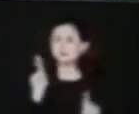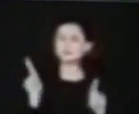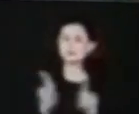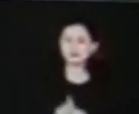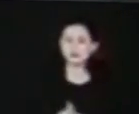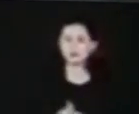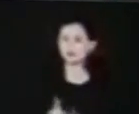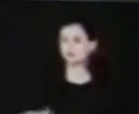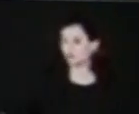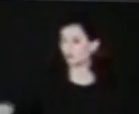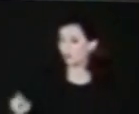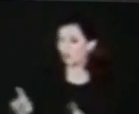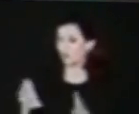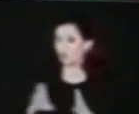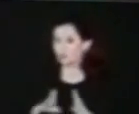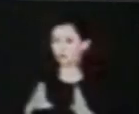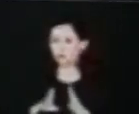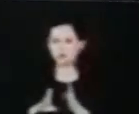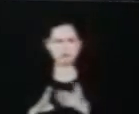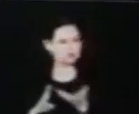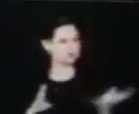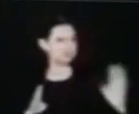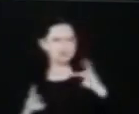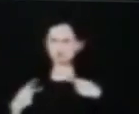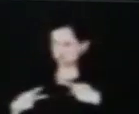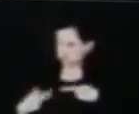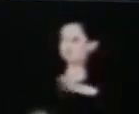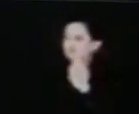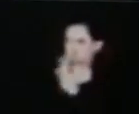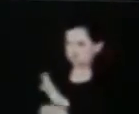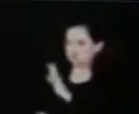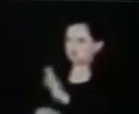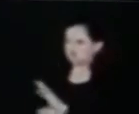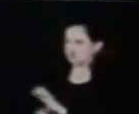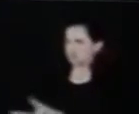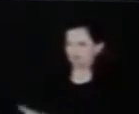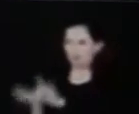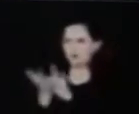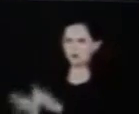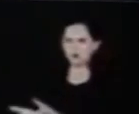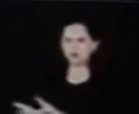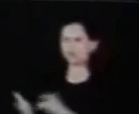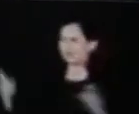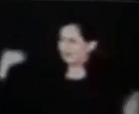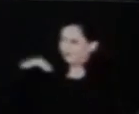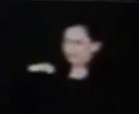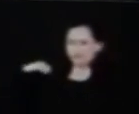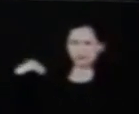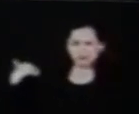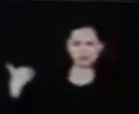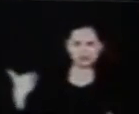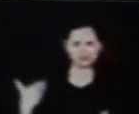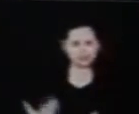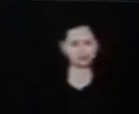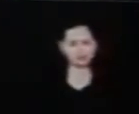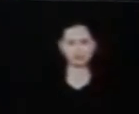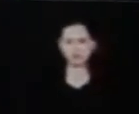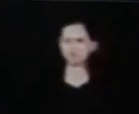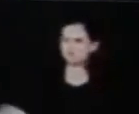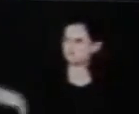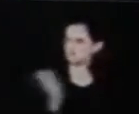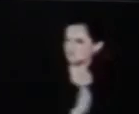respaldo de la opinión pública. Es una institución que a lo largo de su historia ha mantenido